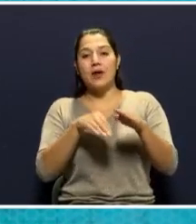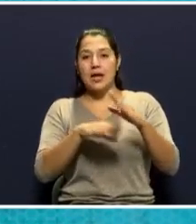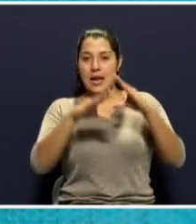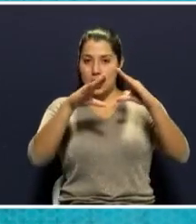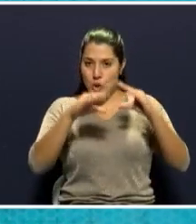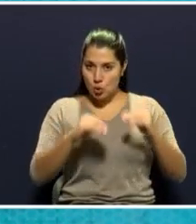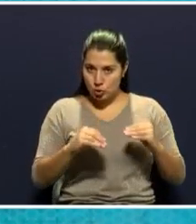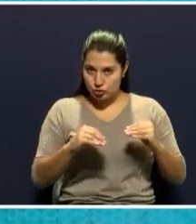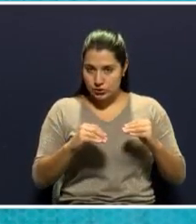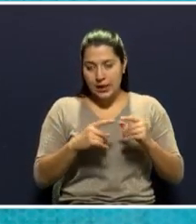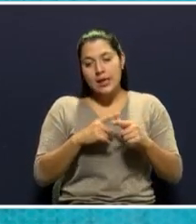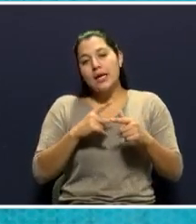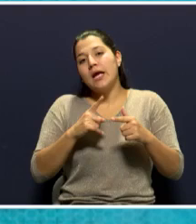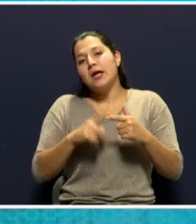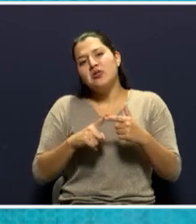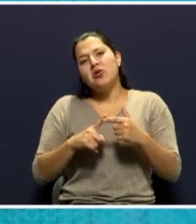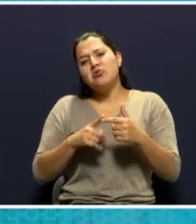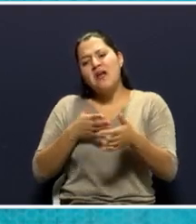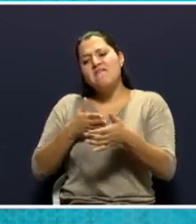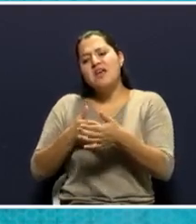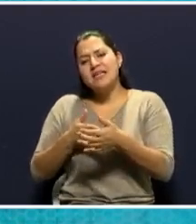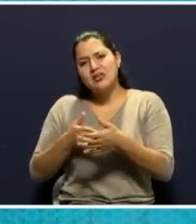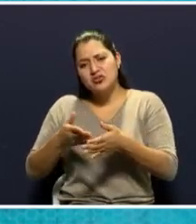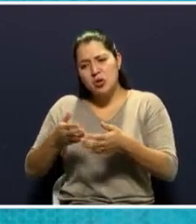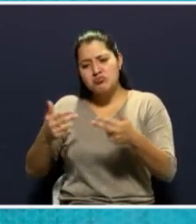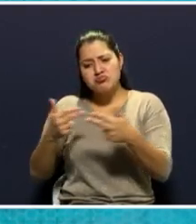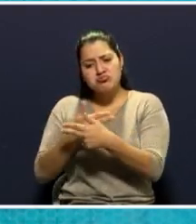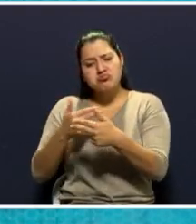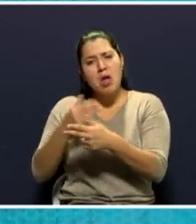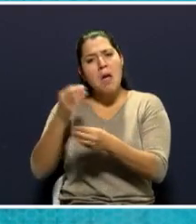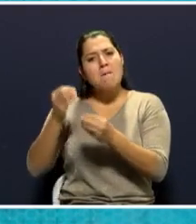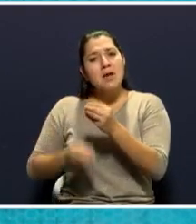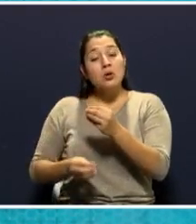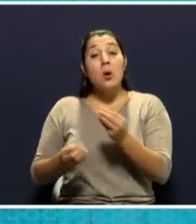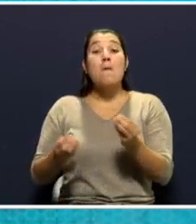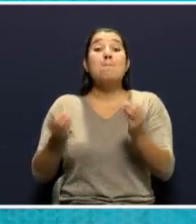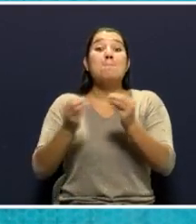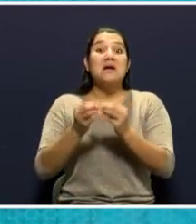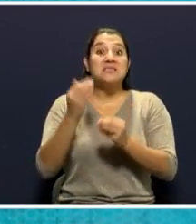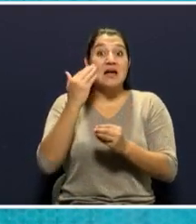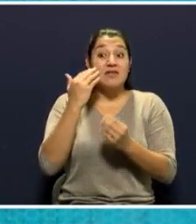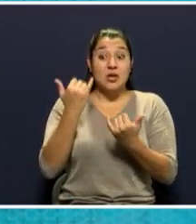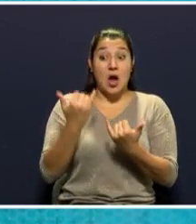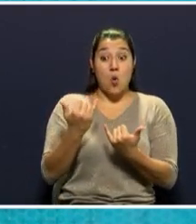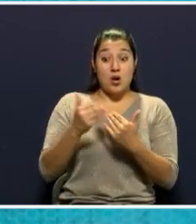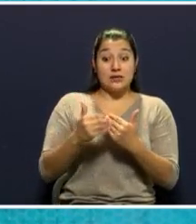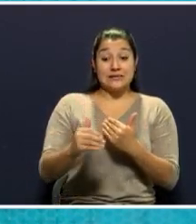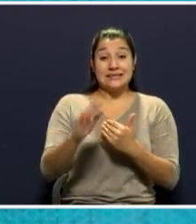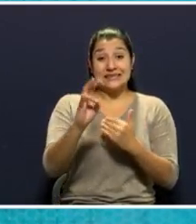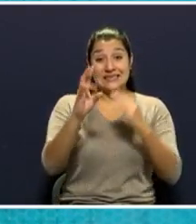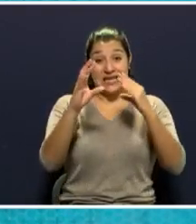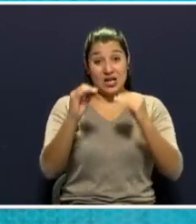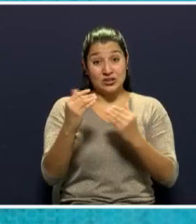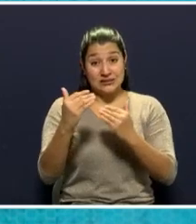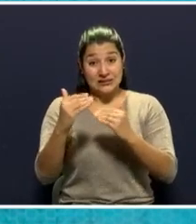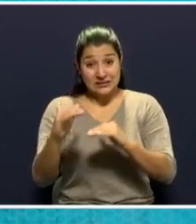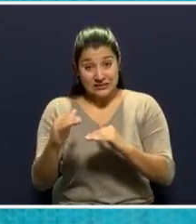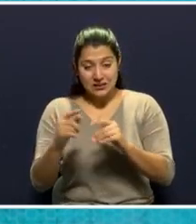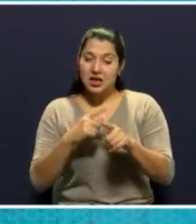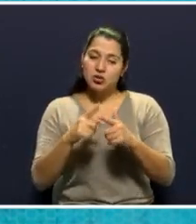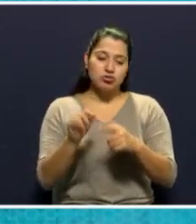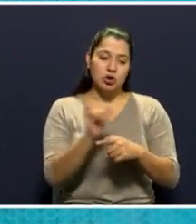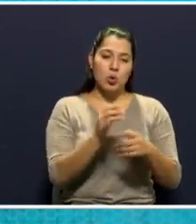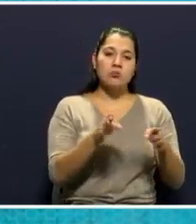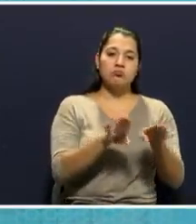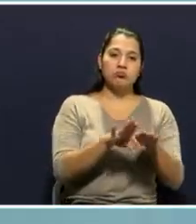efectos de que el impacto vial sea el absolutamente menor posible, tomando en cuenta la restricción vehicularia sanitaria vehicular que existe en este momento, ¿verdad?